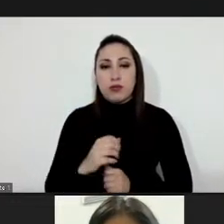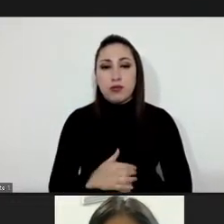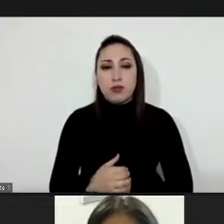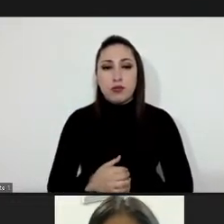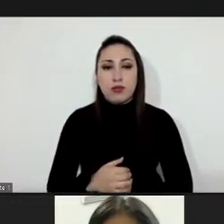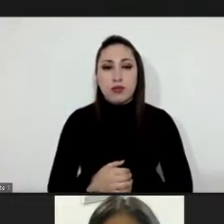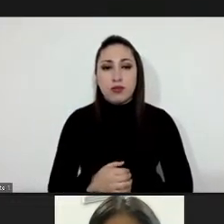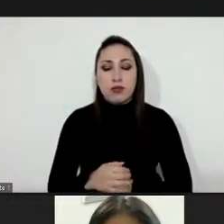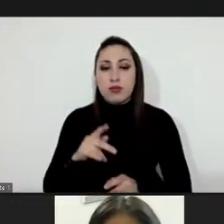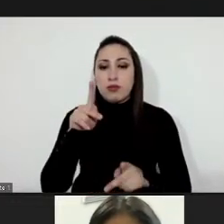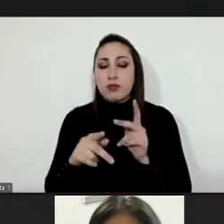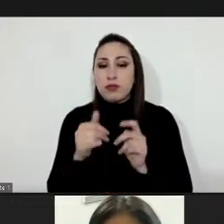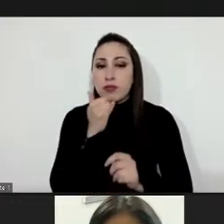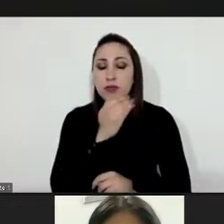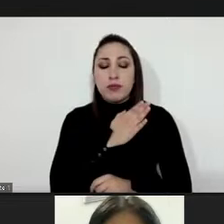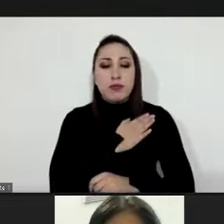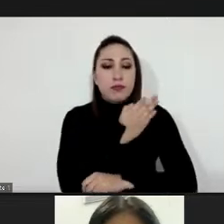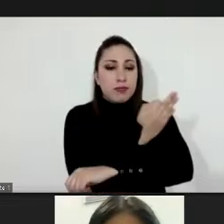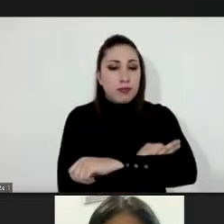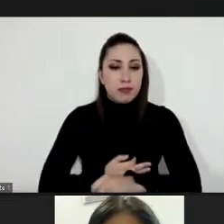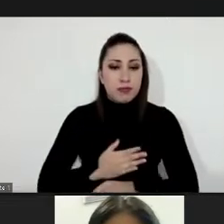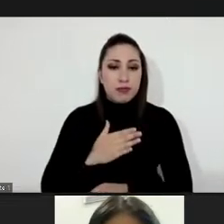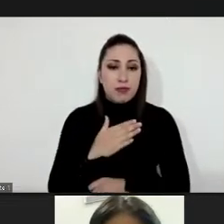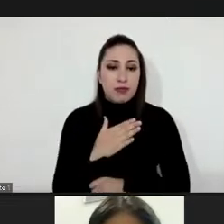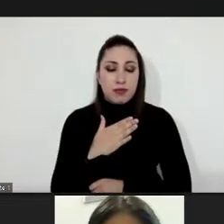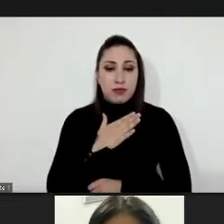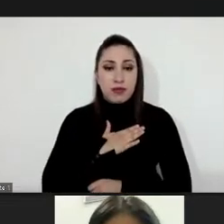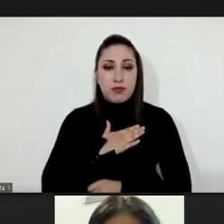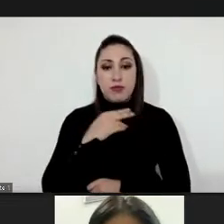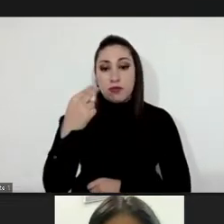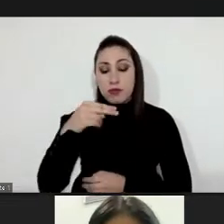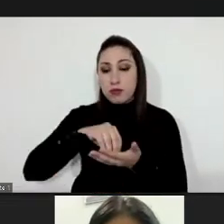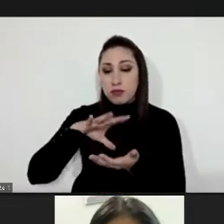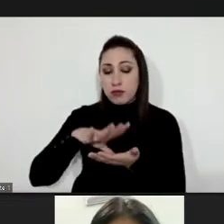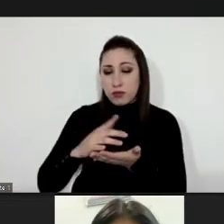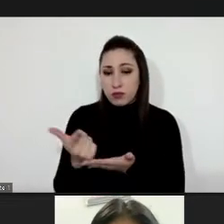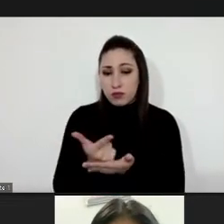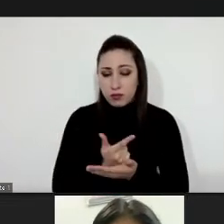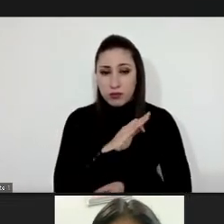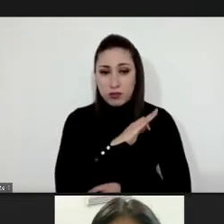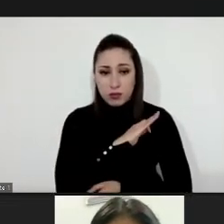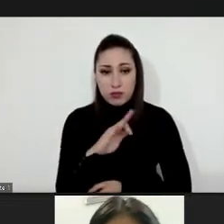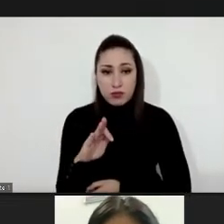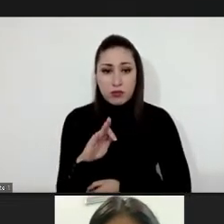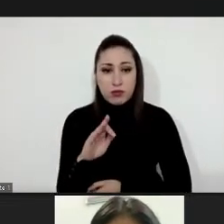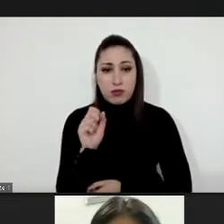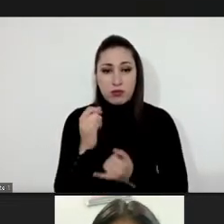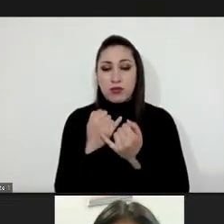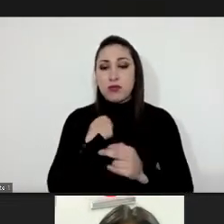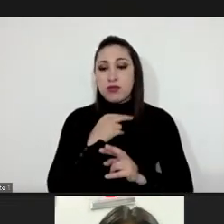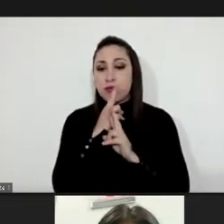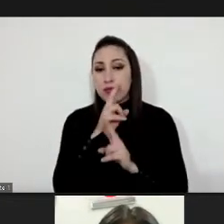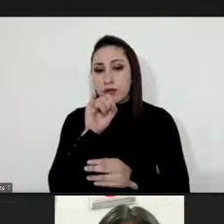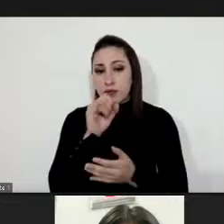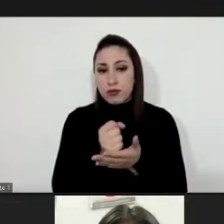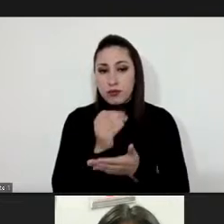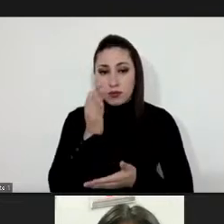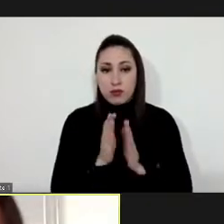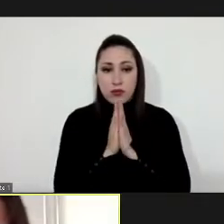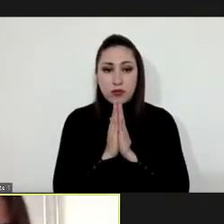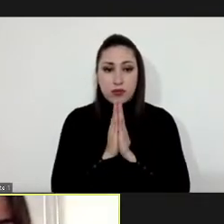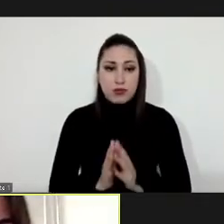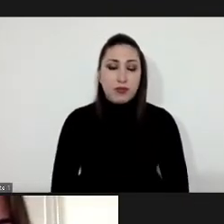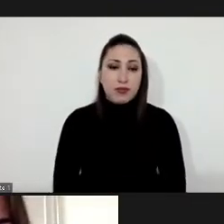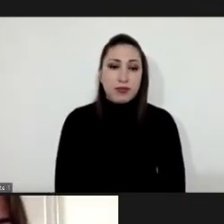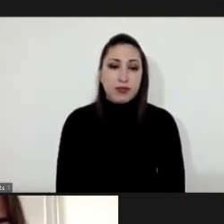¿Perdón? Buenas tardes. Para incorporarme a la comisión y votar a favor, diputada Leonor.